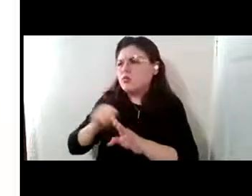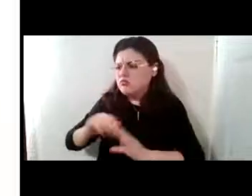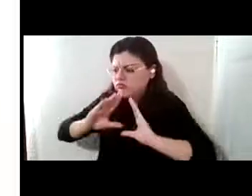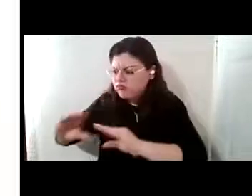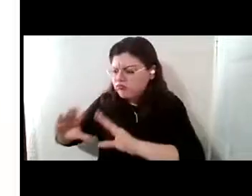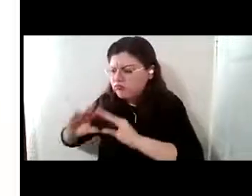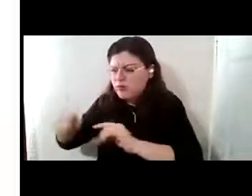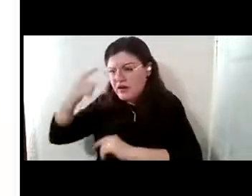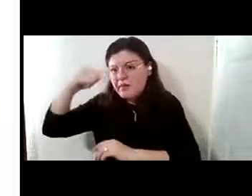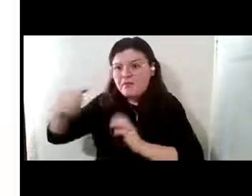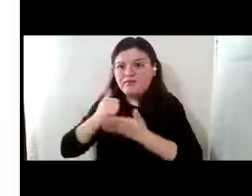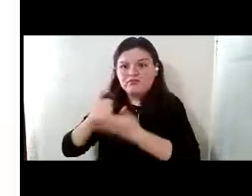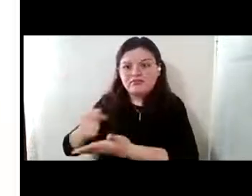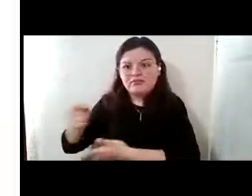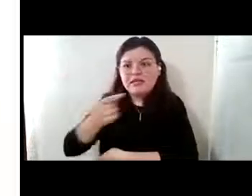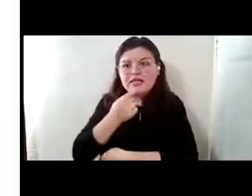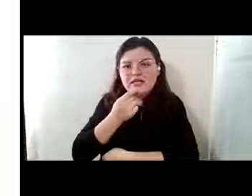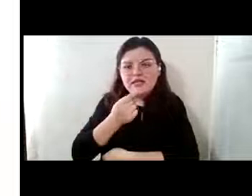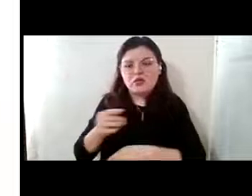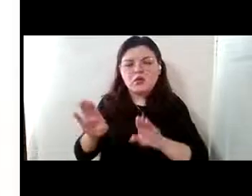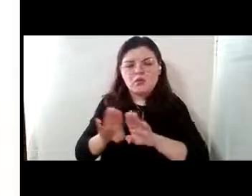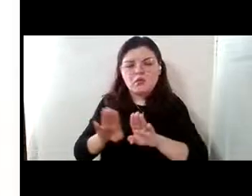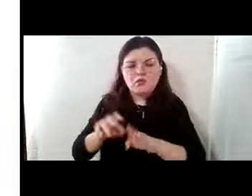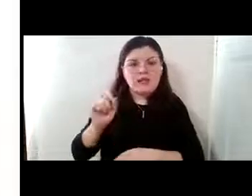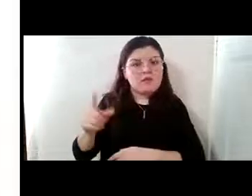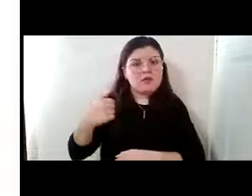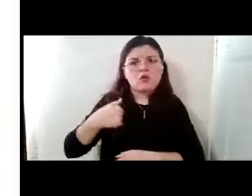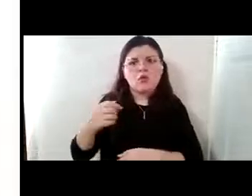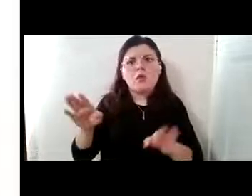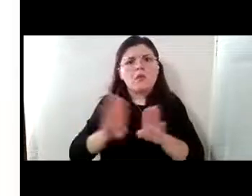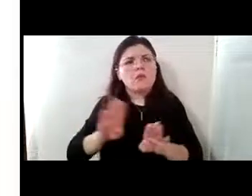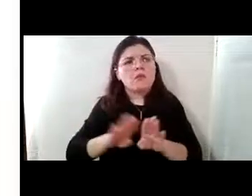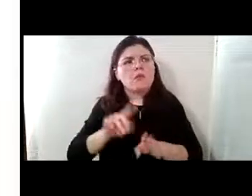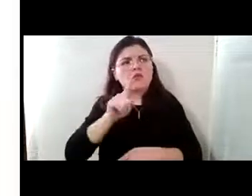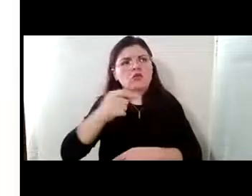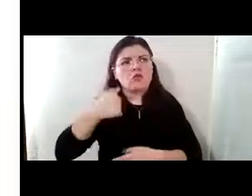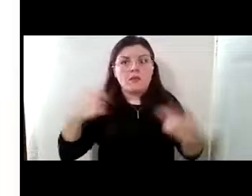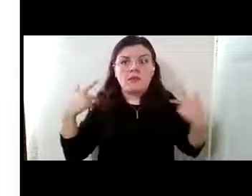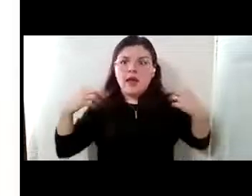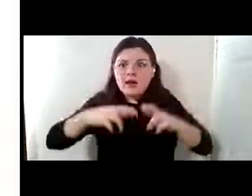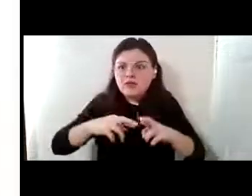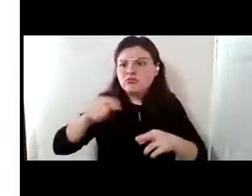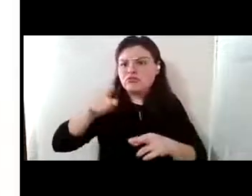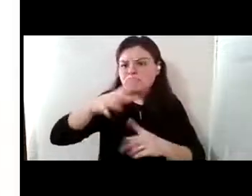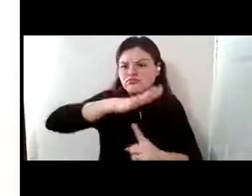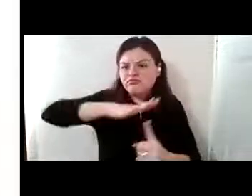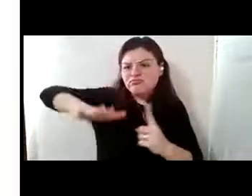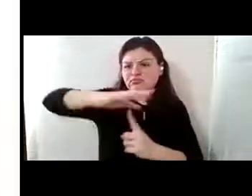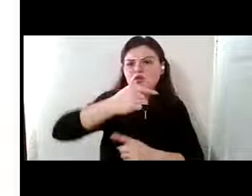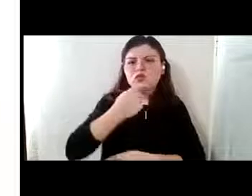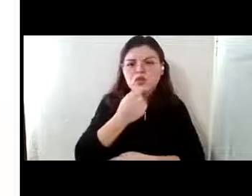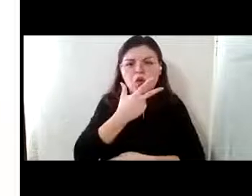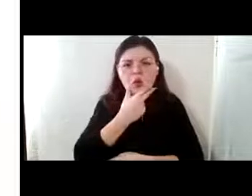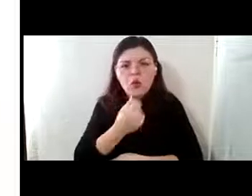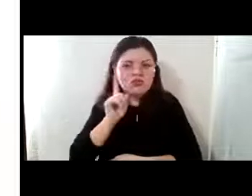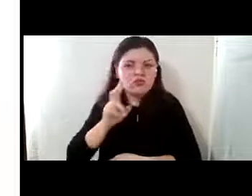incido? Incluso yo como docente, como adulto que está alrededor de estos niñas y niños y adolescentes, o sea, ¿qué tanto